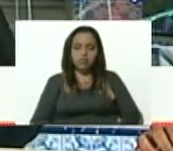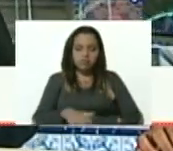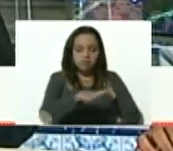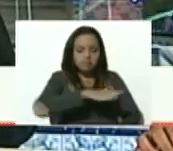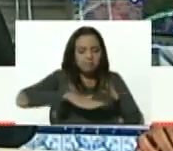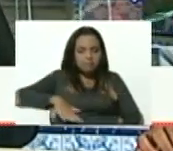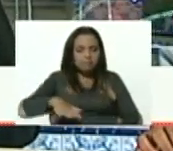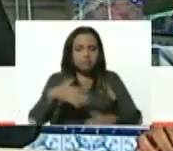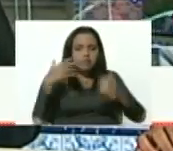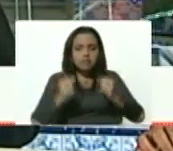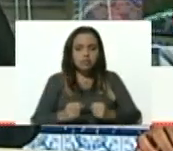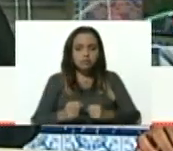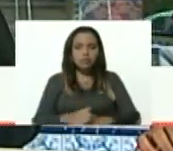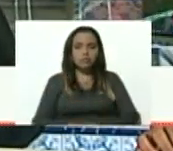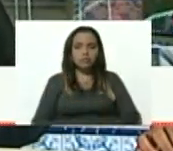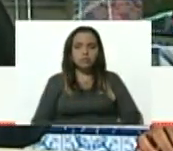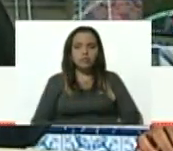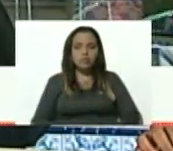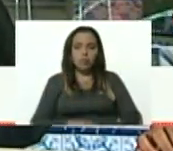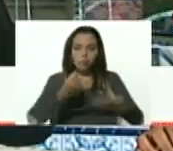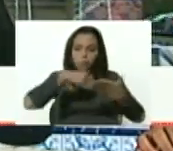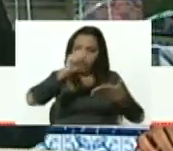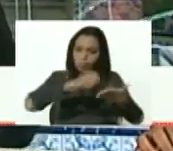seguro, con papeles,